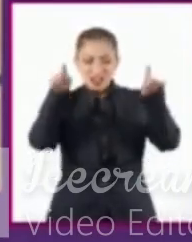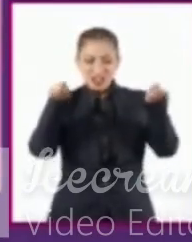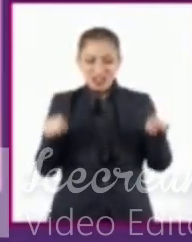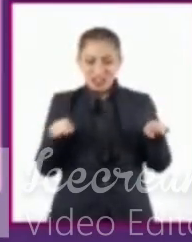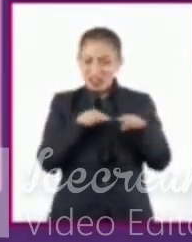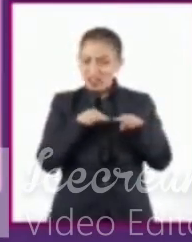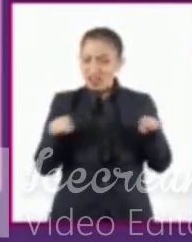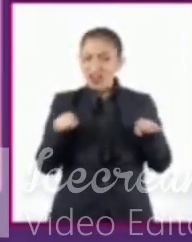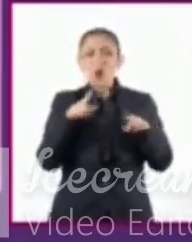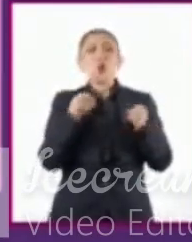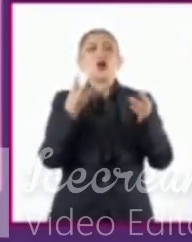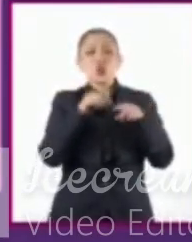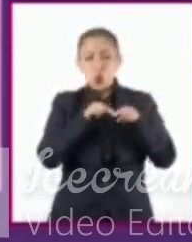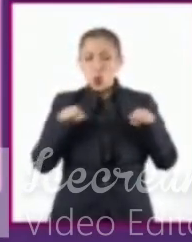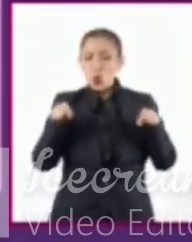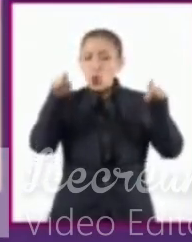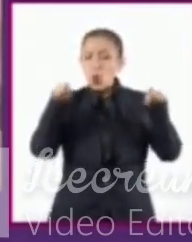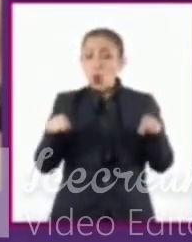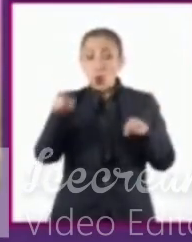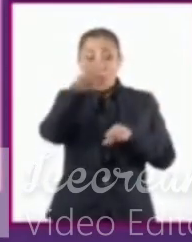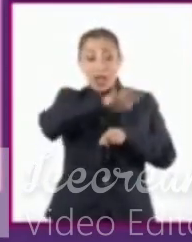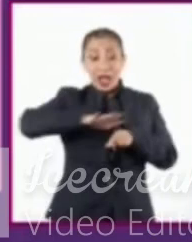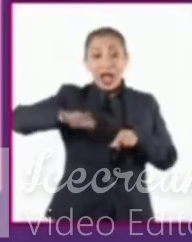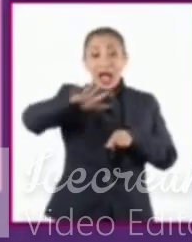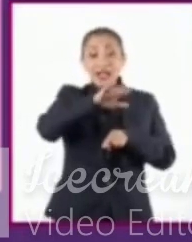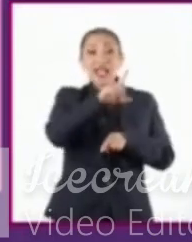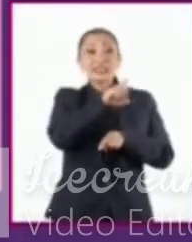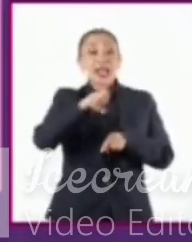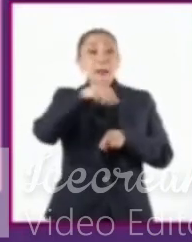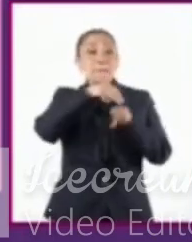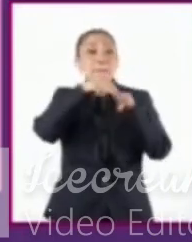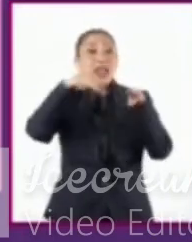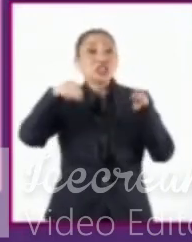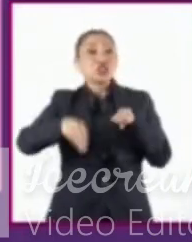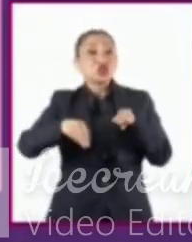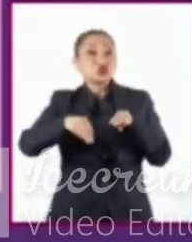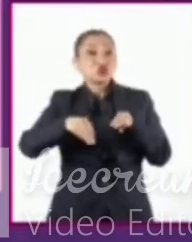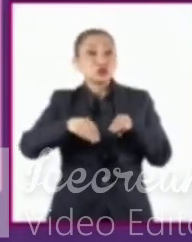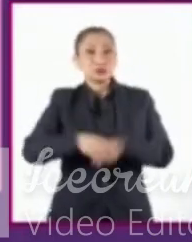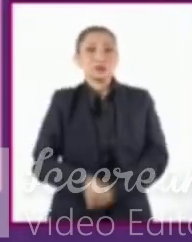terreno si este tiene un área de 100 metros cuadrados?